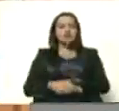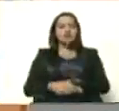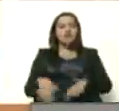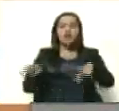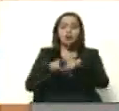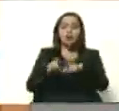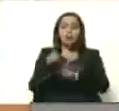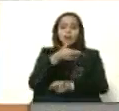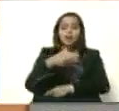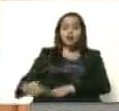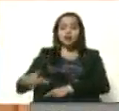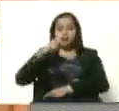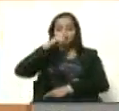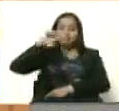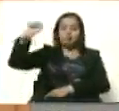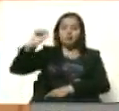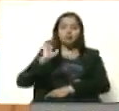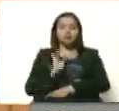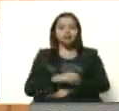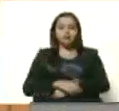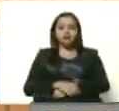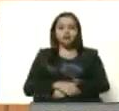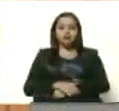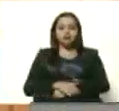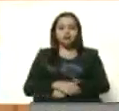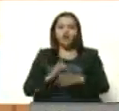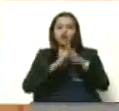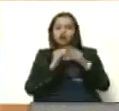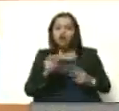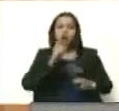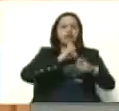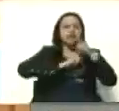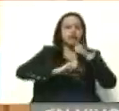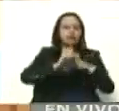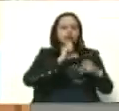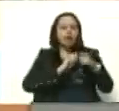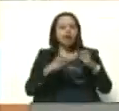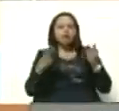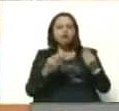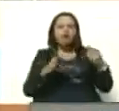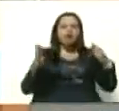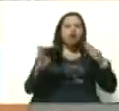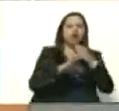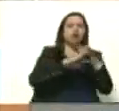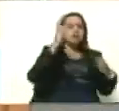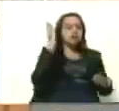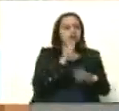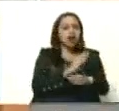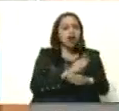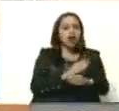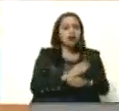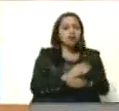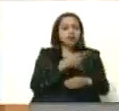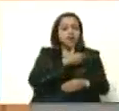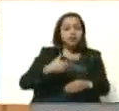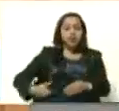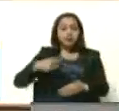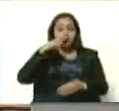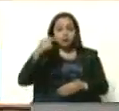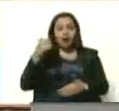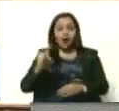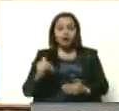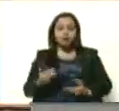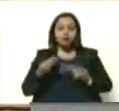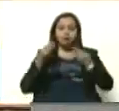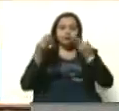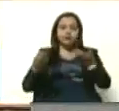Moros, que en medio de tantas dificultades y en medio de tantas agresiones ha logrado levantar con una victoria